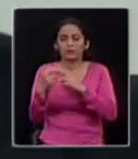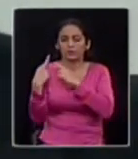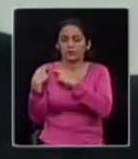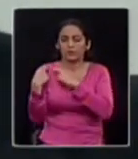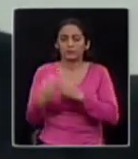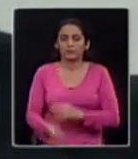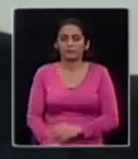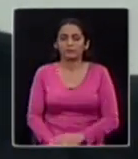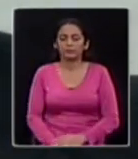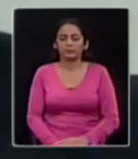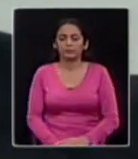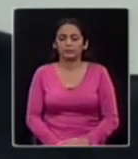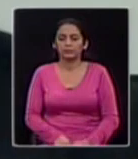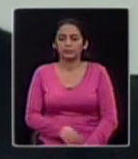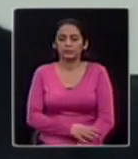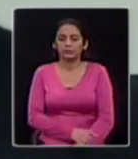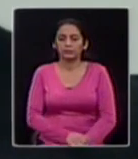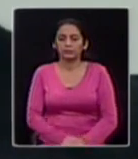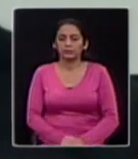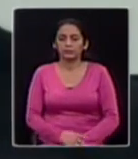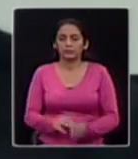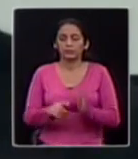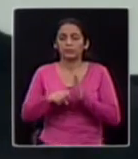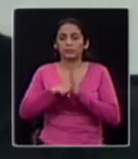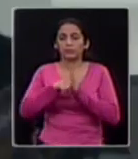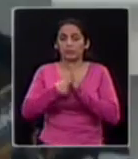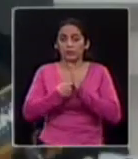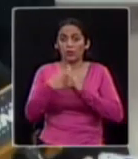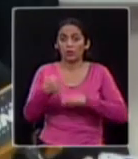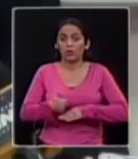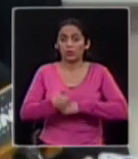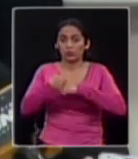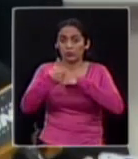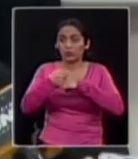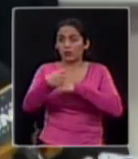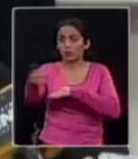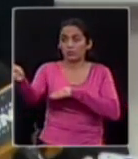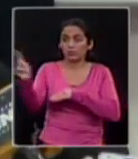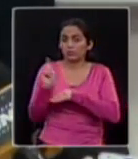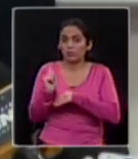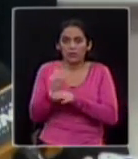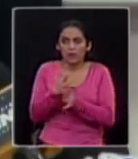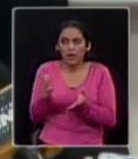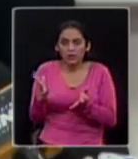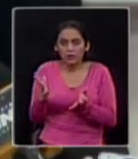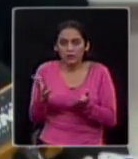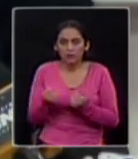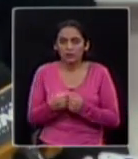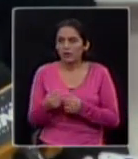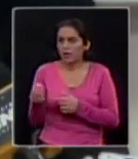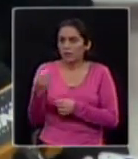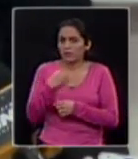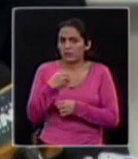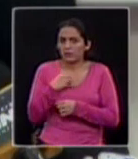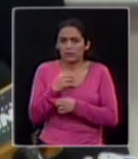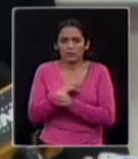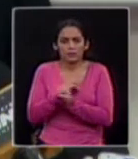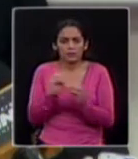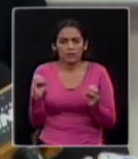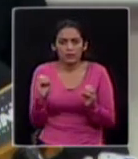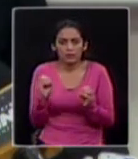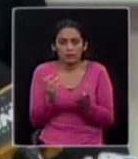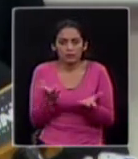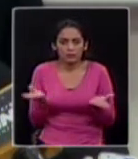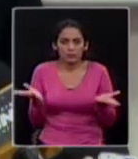administrativa si reasume sus funciones en el país. Él no ha hablado conmigo ni me ha comunicado en lo